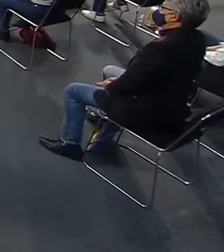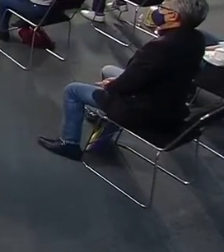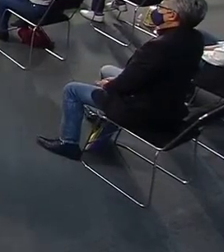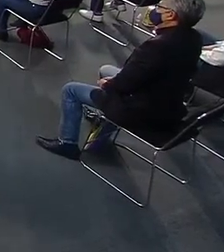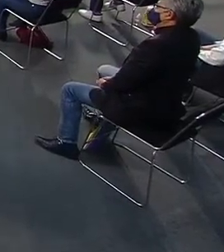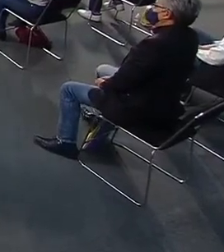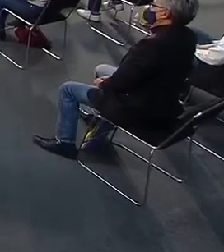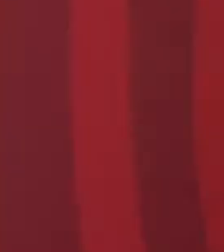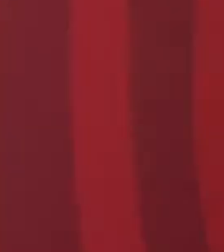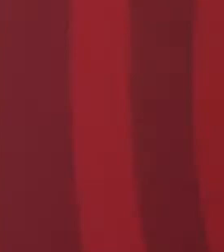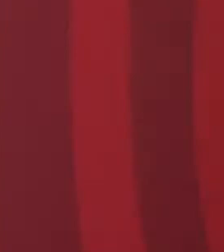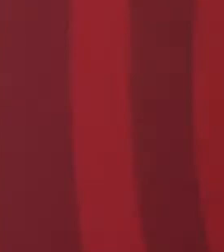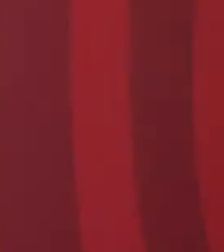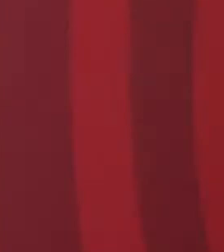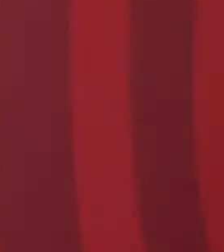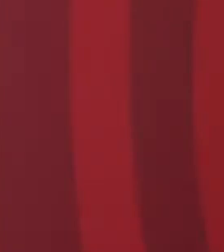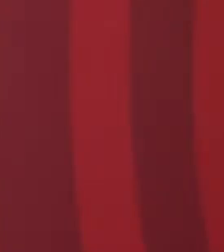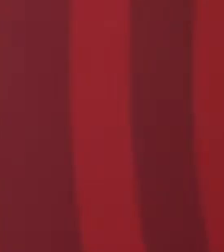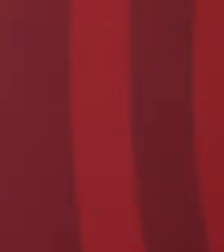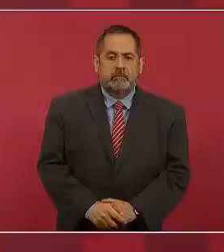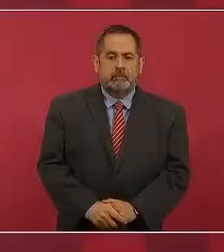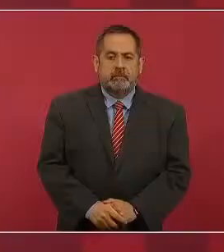de usuarios domésticos